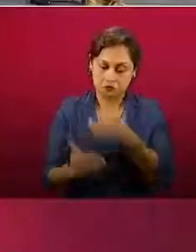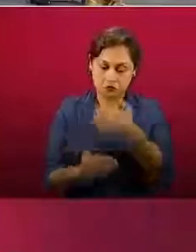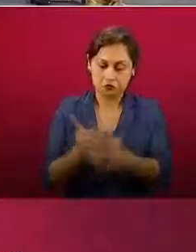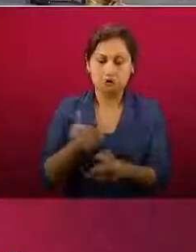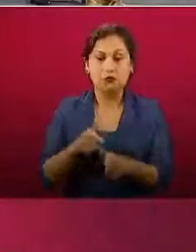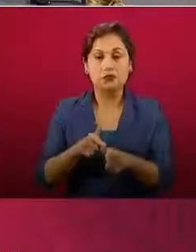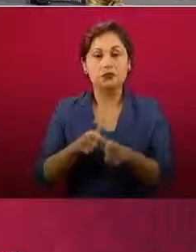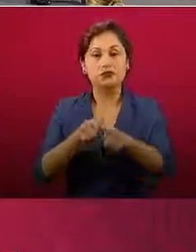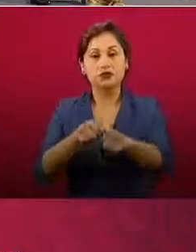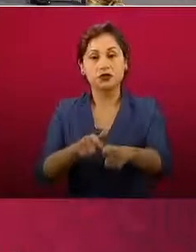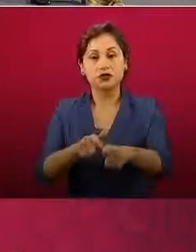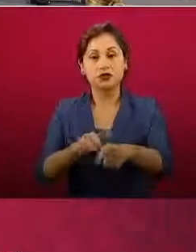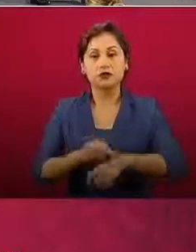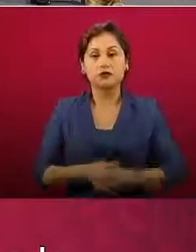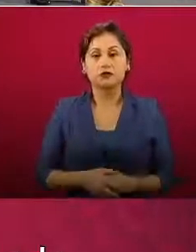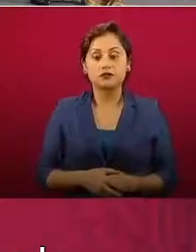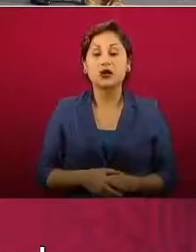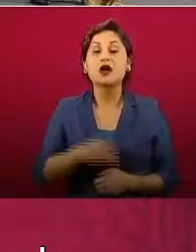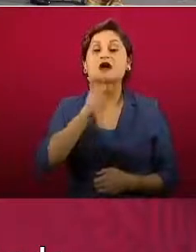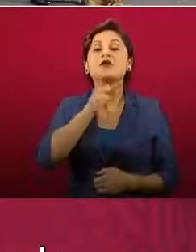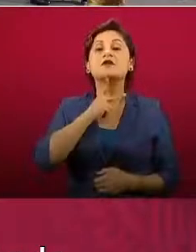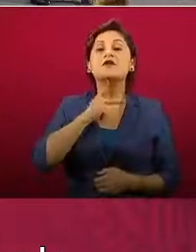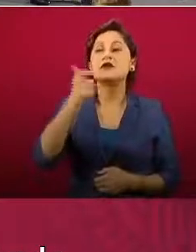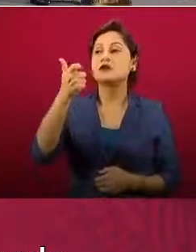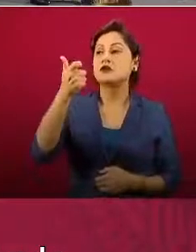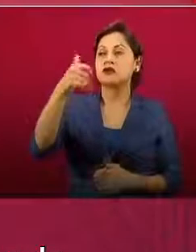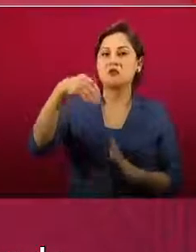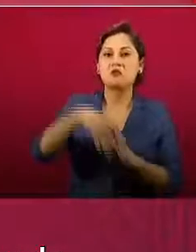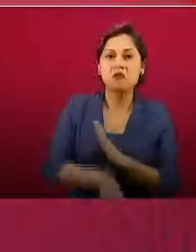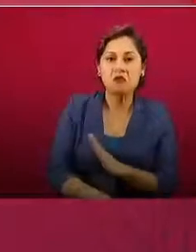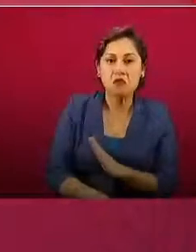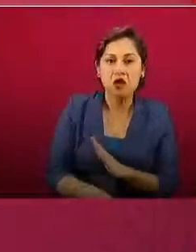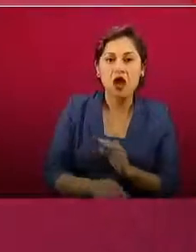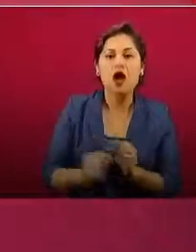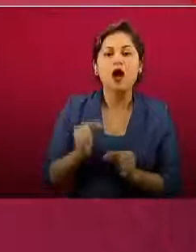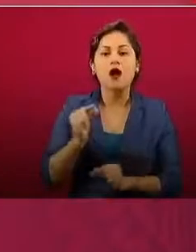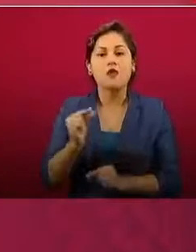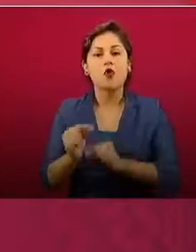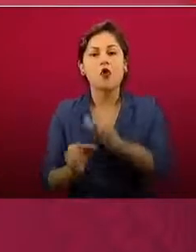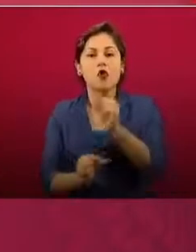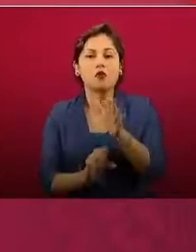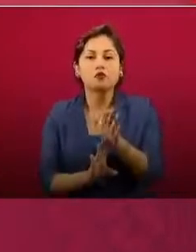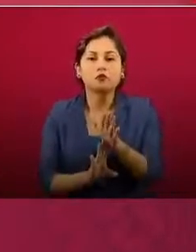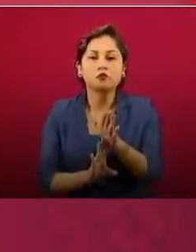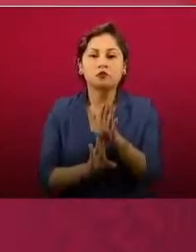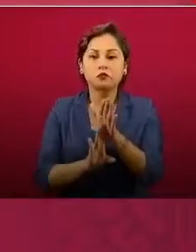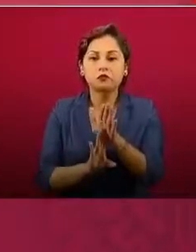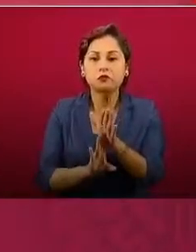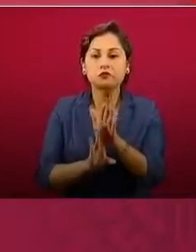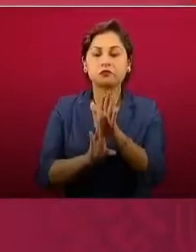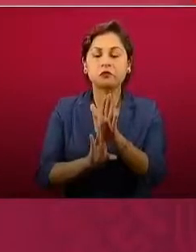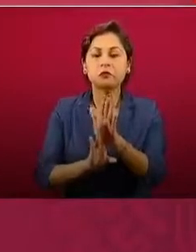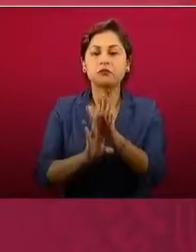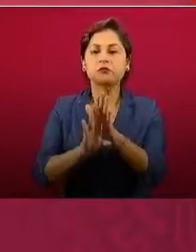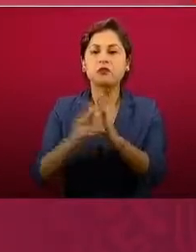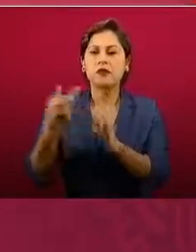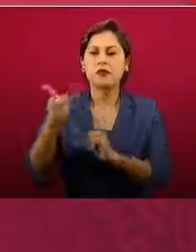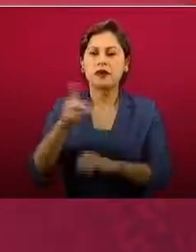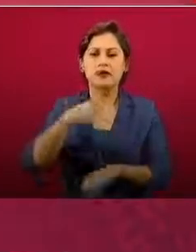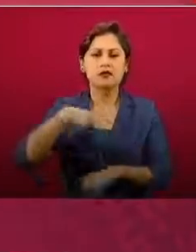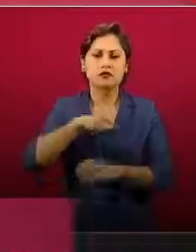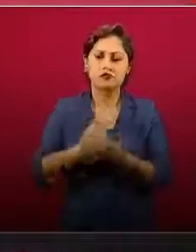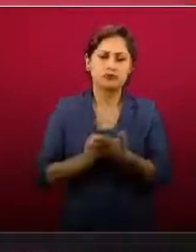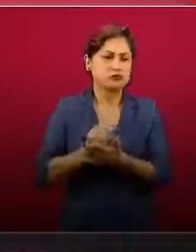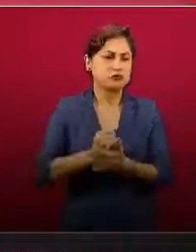se nos cayó el precio de petróleo aunque ahora ya se está recuperando pero ya tomamos la decisión ósea